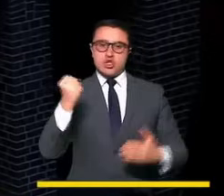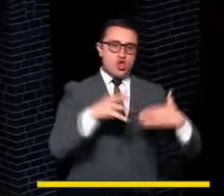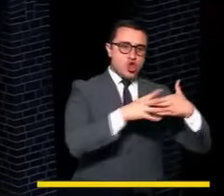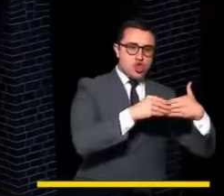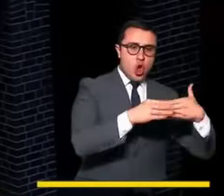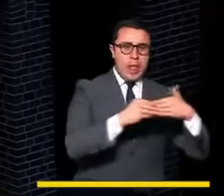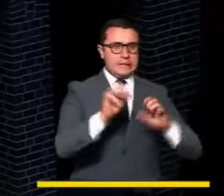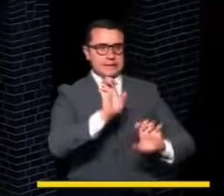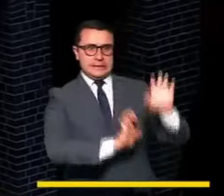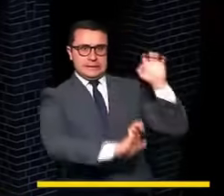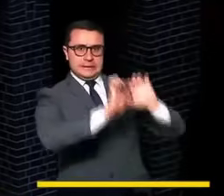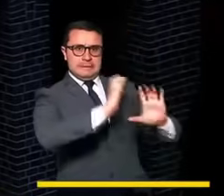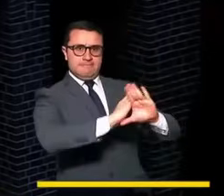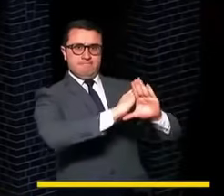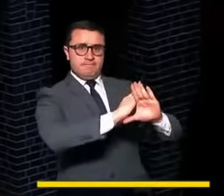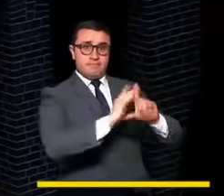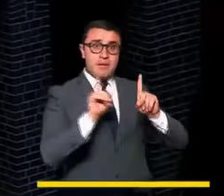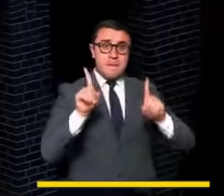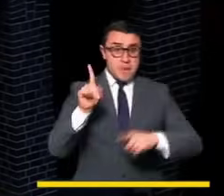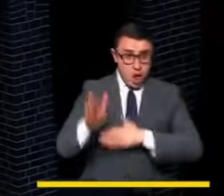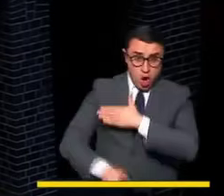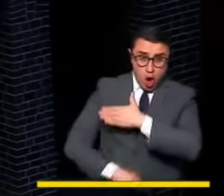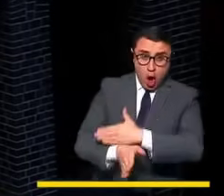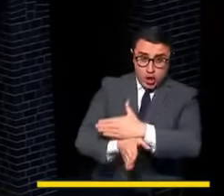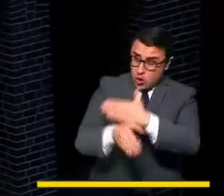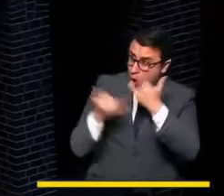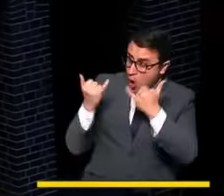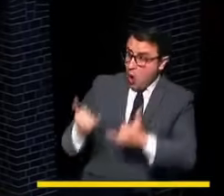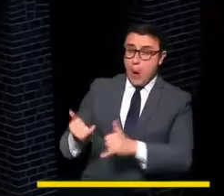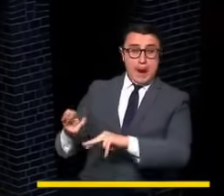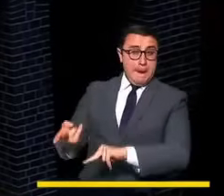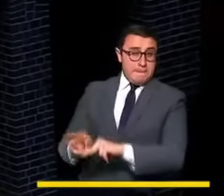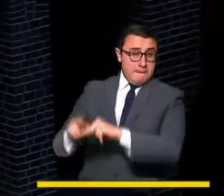hay excusa para mantenerla alta hoy.